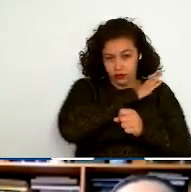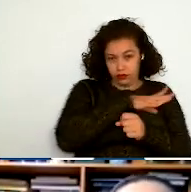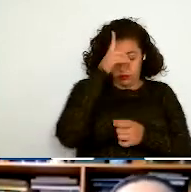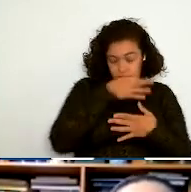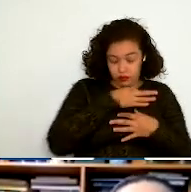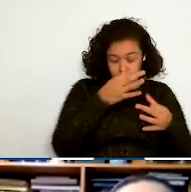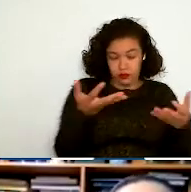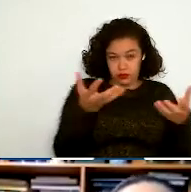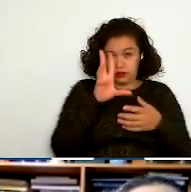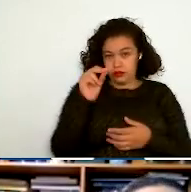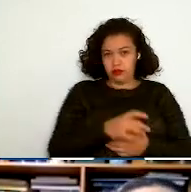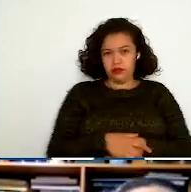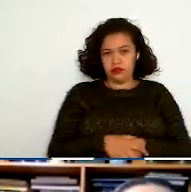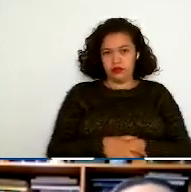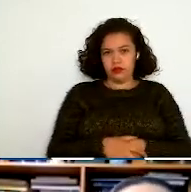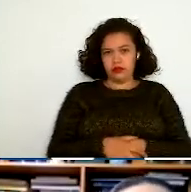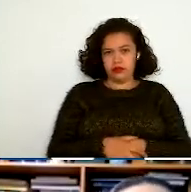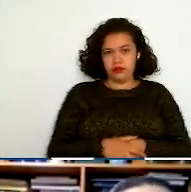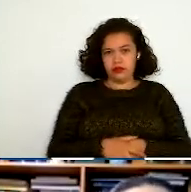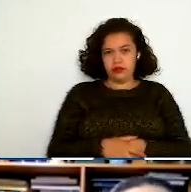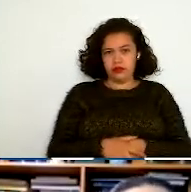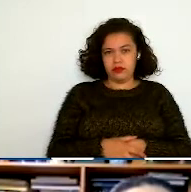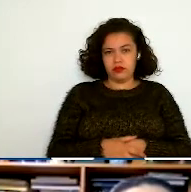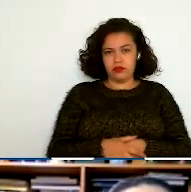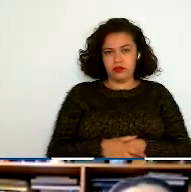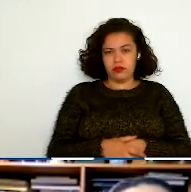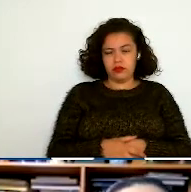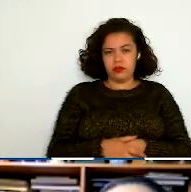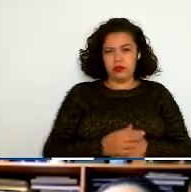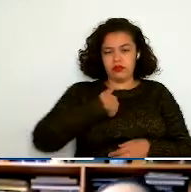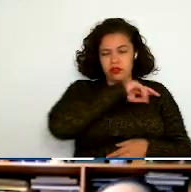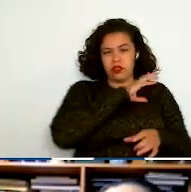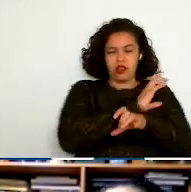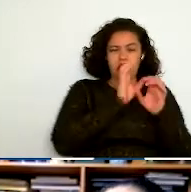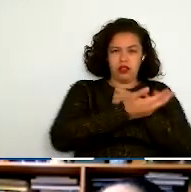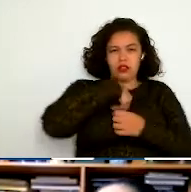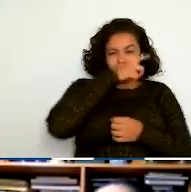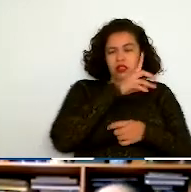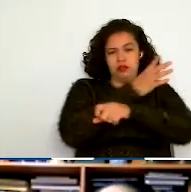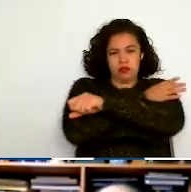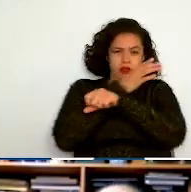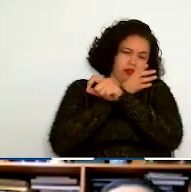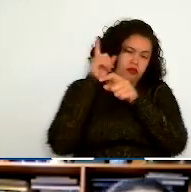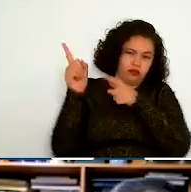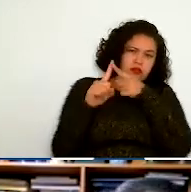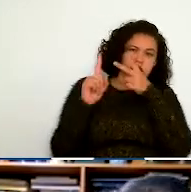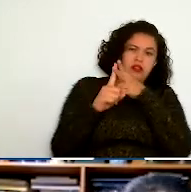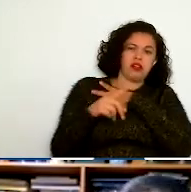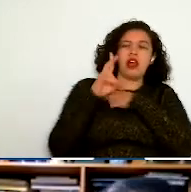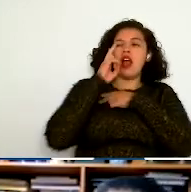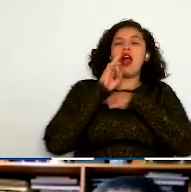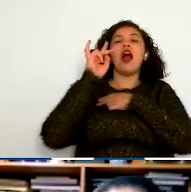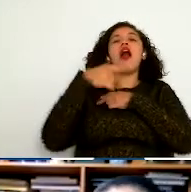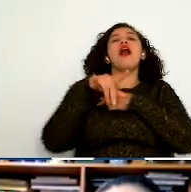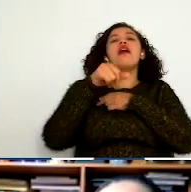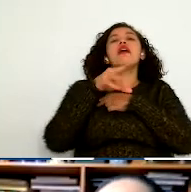calidad, no solo es como una cuestión que nosotros digamos, ah, bueno, mi compañero tal, o a veces he sabido, ¿no? Dentro